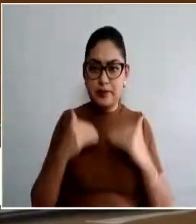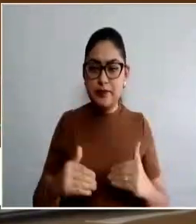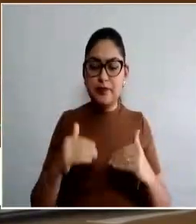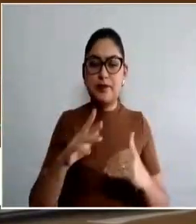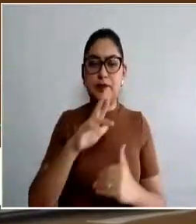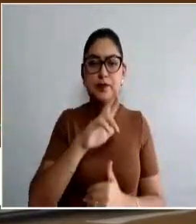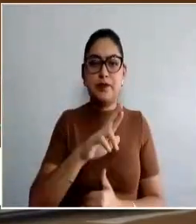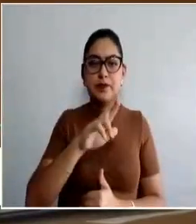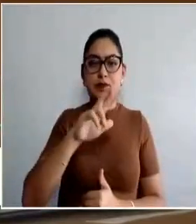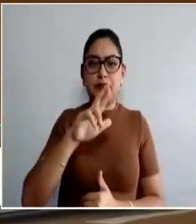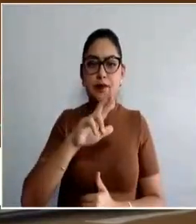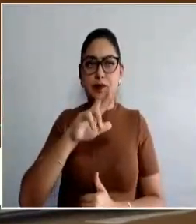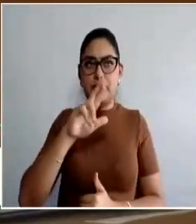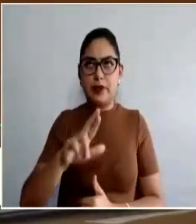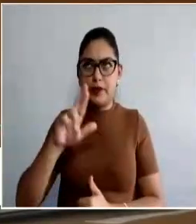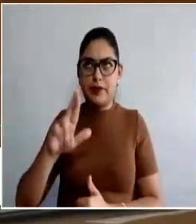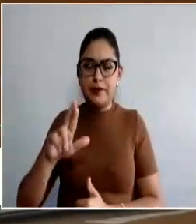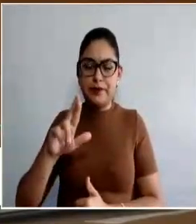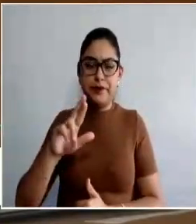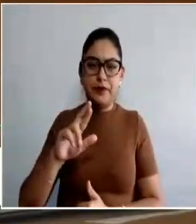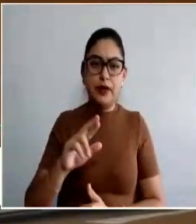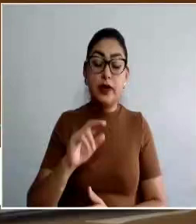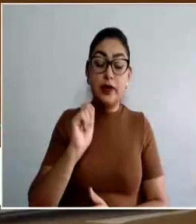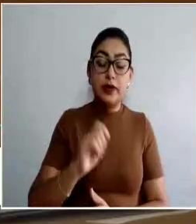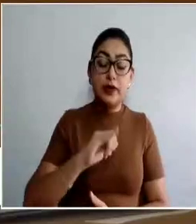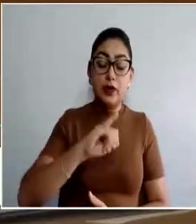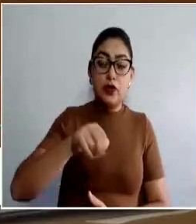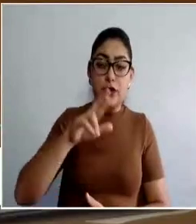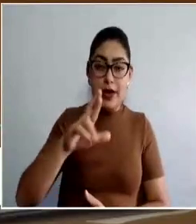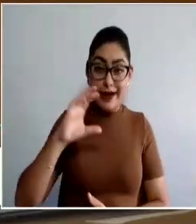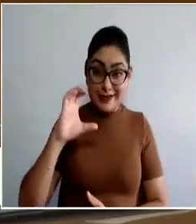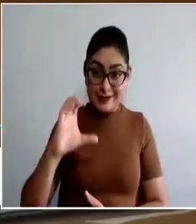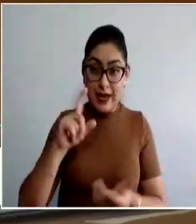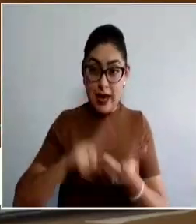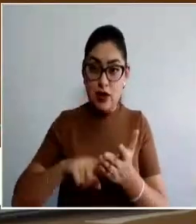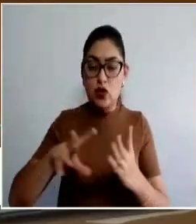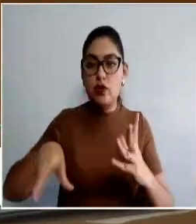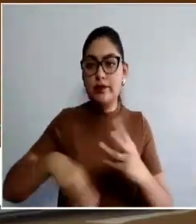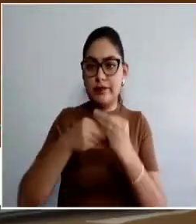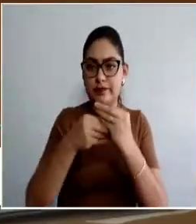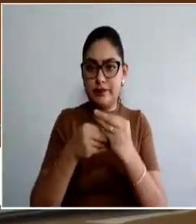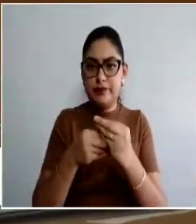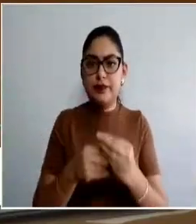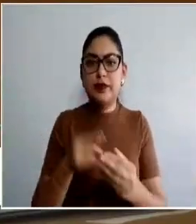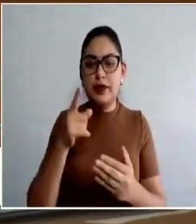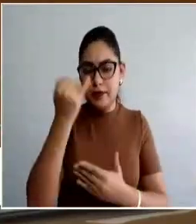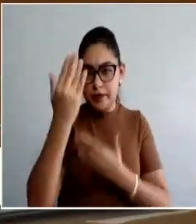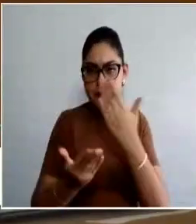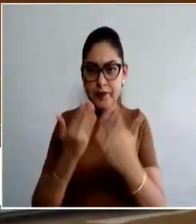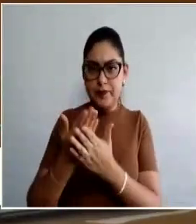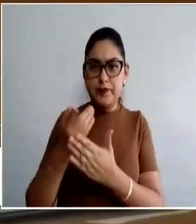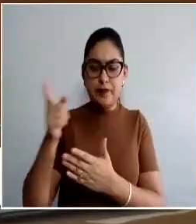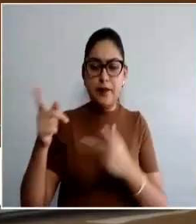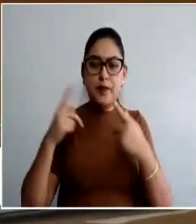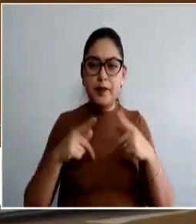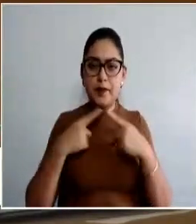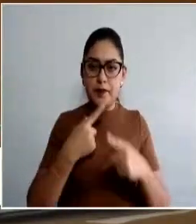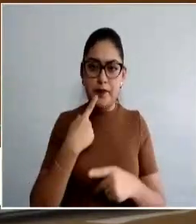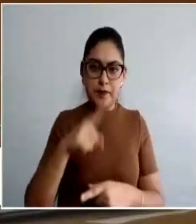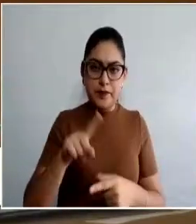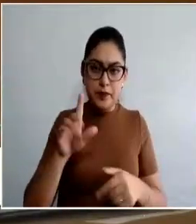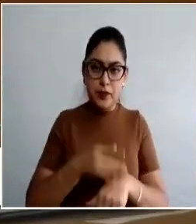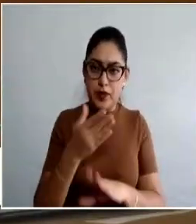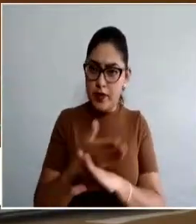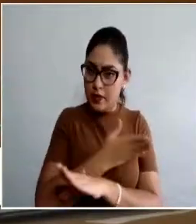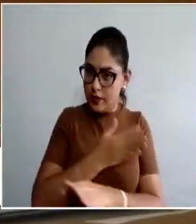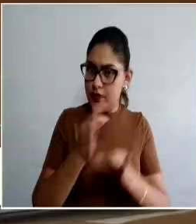189 y de la ciudadanía 502 cuya acumulación se propone promovidos por la parte actora a fin de impugnar la sentencia emitida por el tribunal electoral